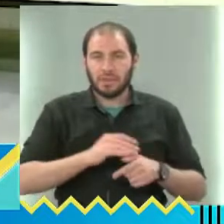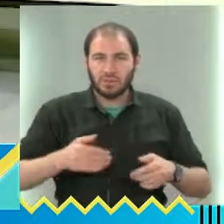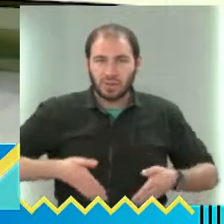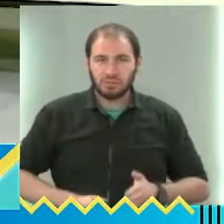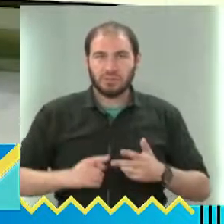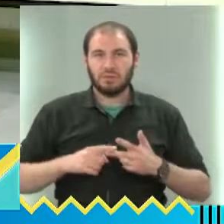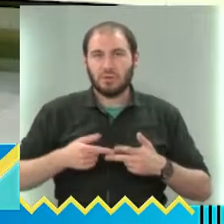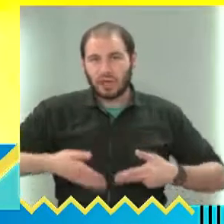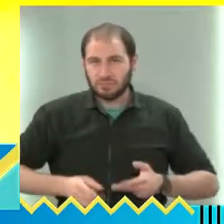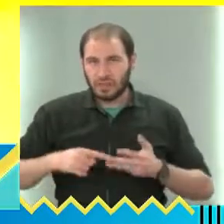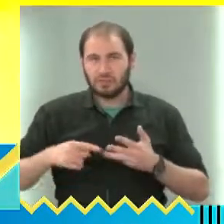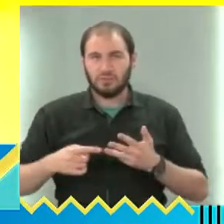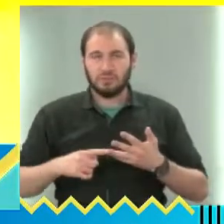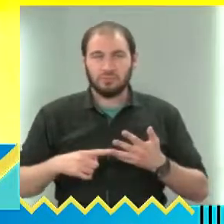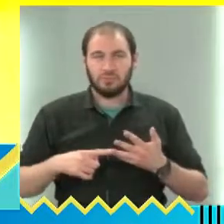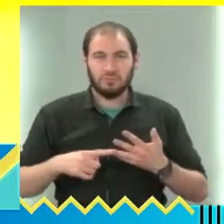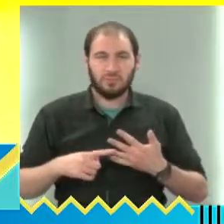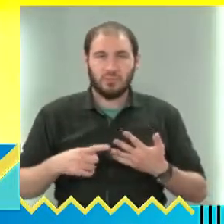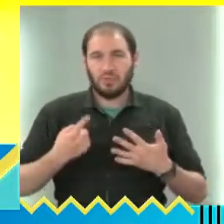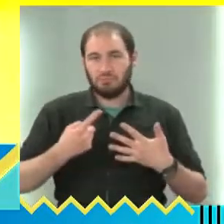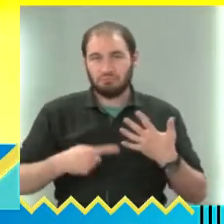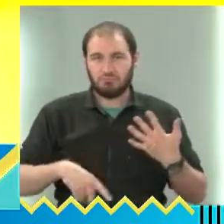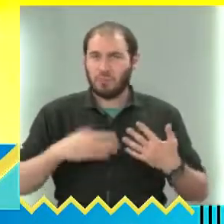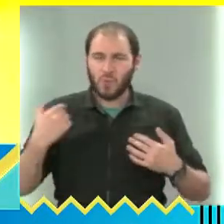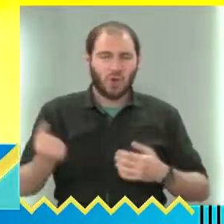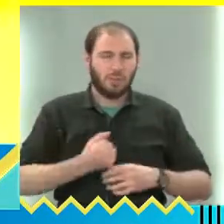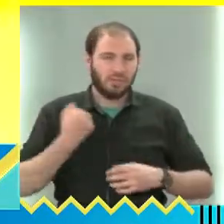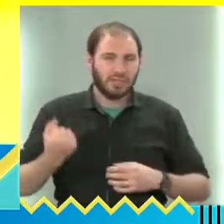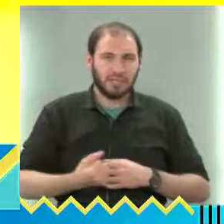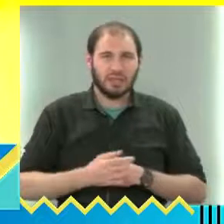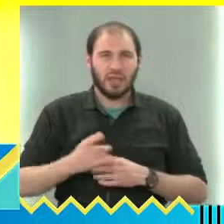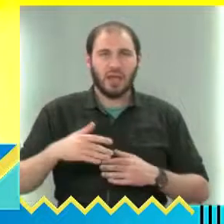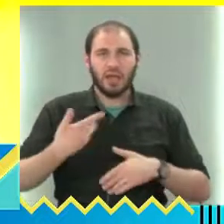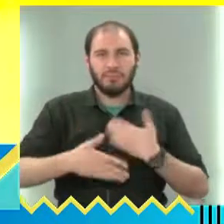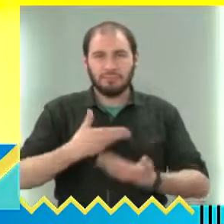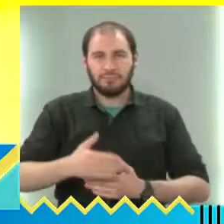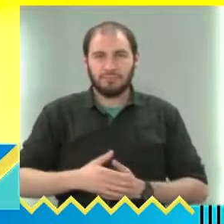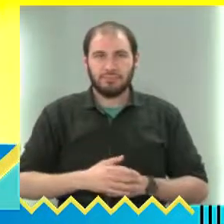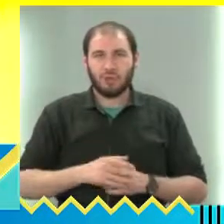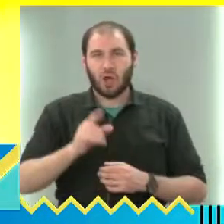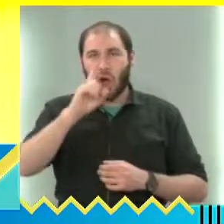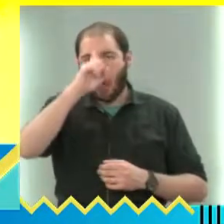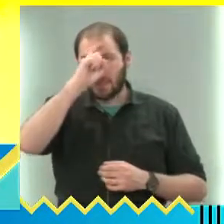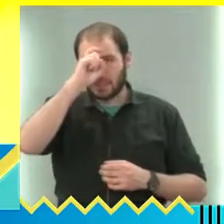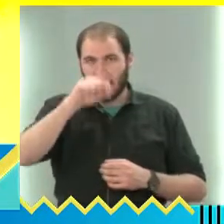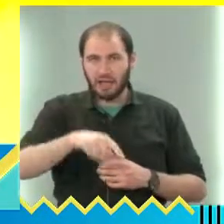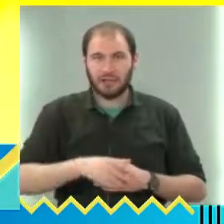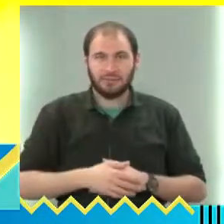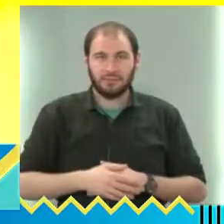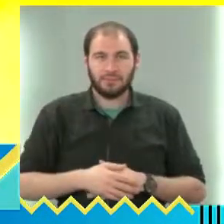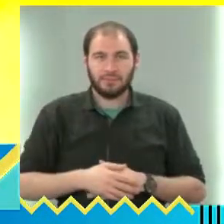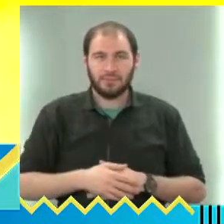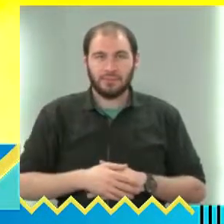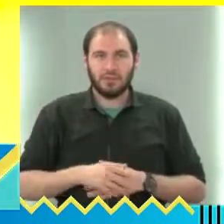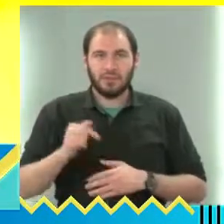un parto. Es algo indispensable para el funcionamiento de los hospitales. Y